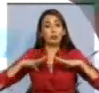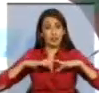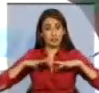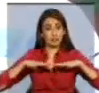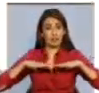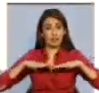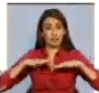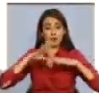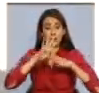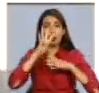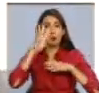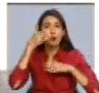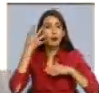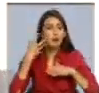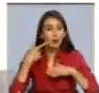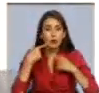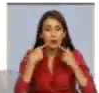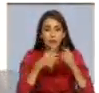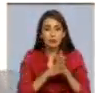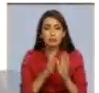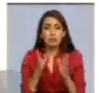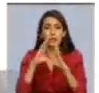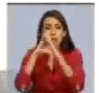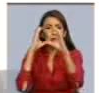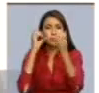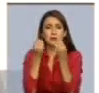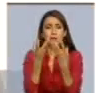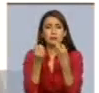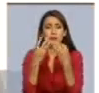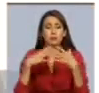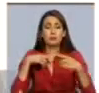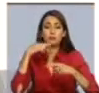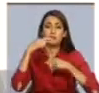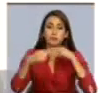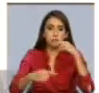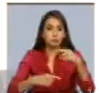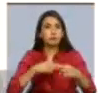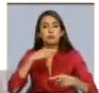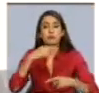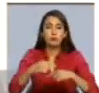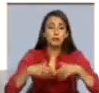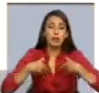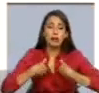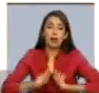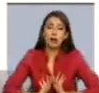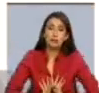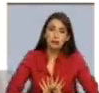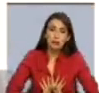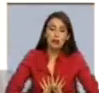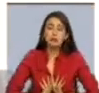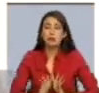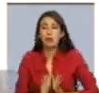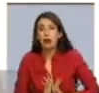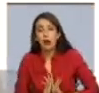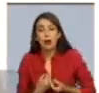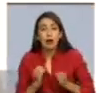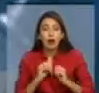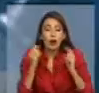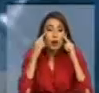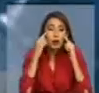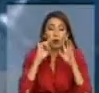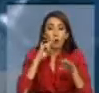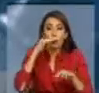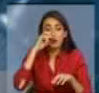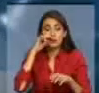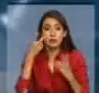cansancio. Las causas de los accidentes en su mayoría es el cansancio del conductor o a la imprudencia de los mismos.